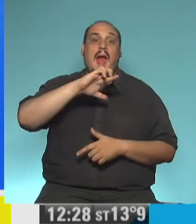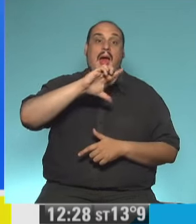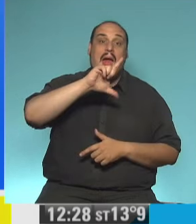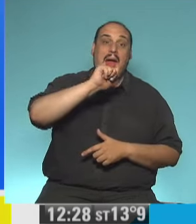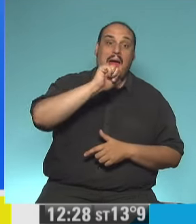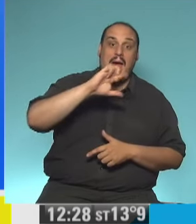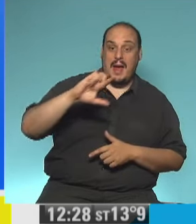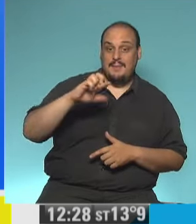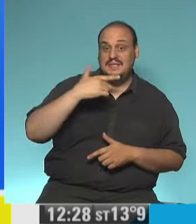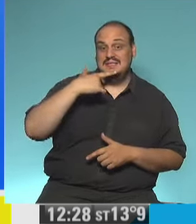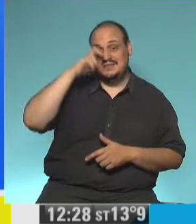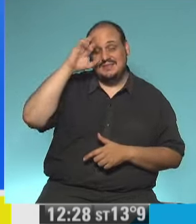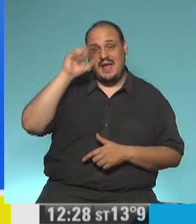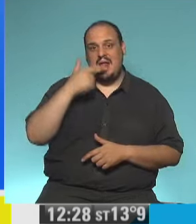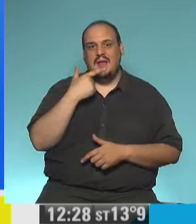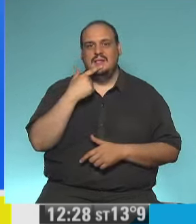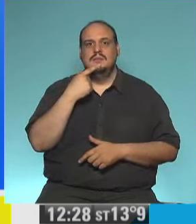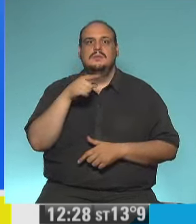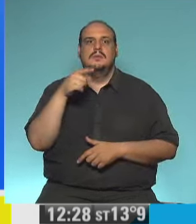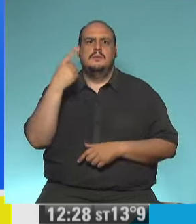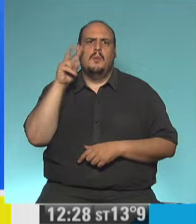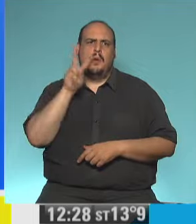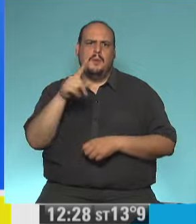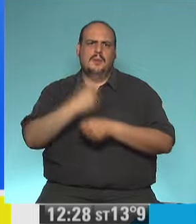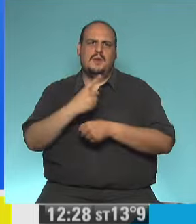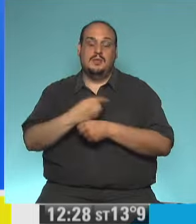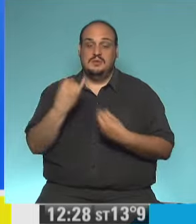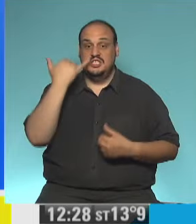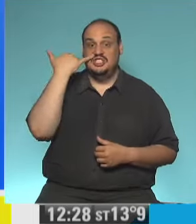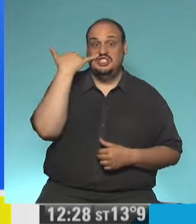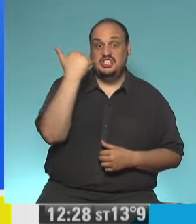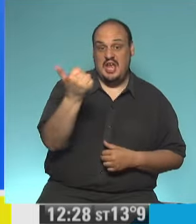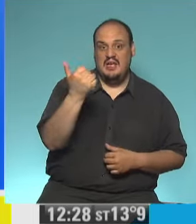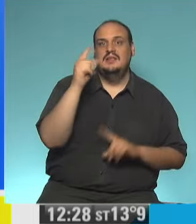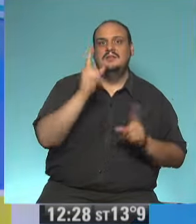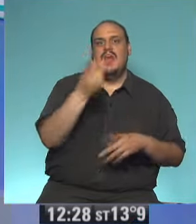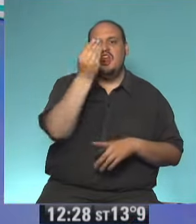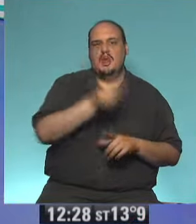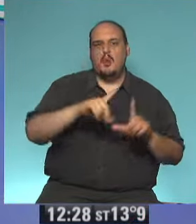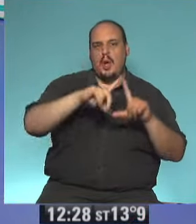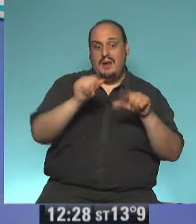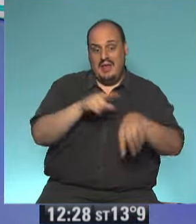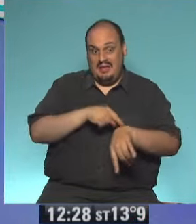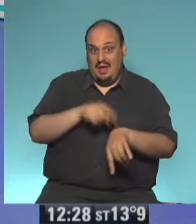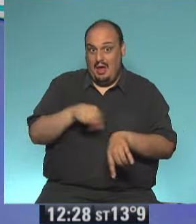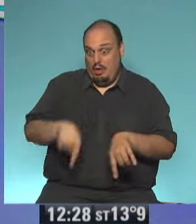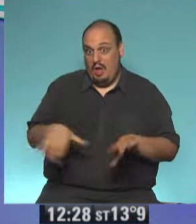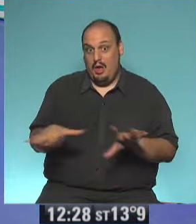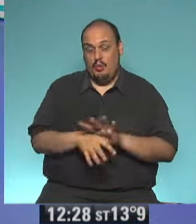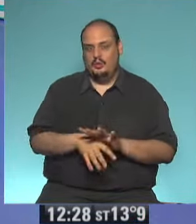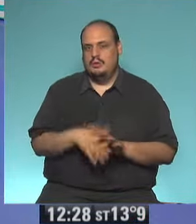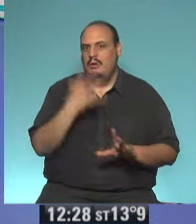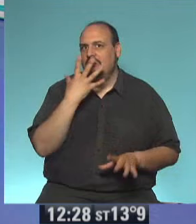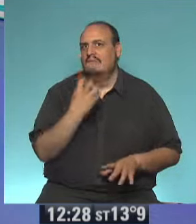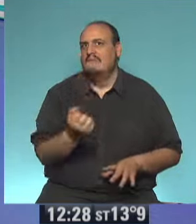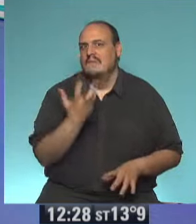Fíjense, ¿qué es lo primero que vemos? El ya, ¿no es cierto? El ya y la empanada. Y la empanada. Y a esta hora es una tentación. Tremenda.